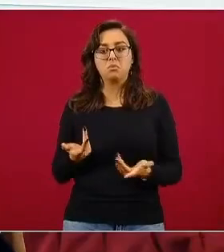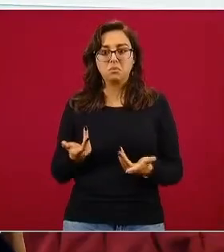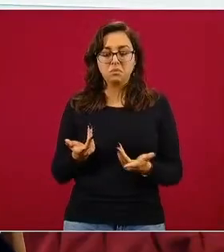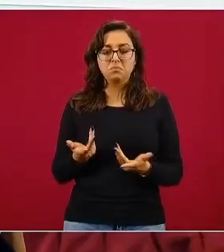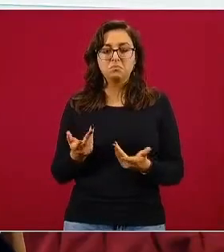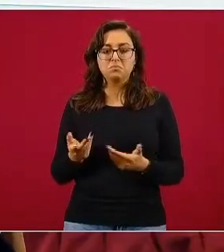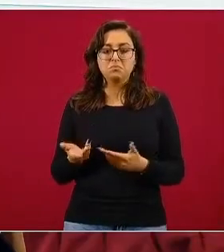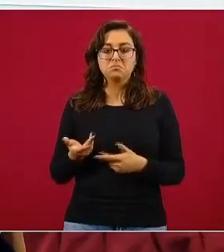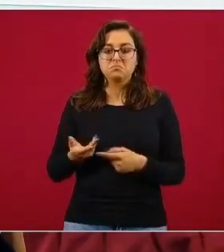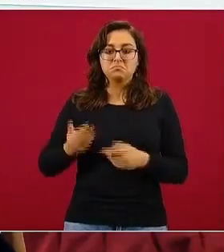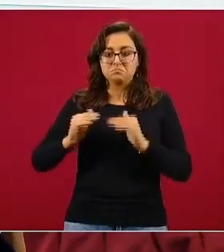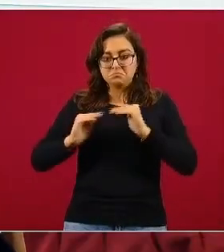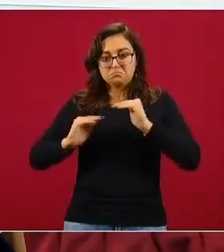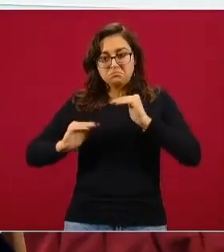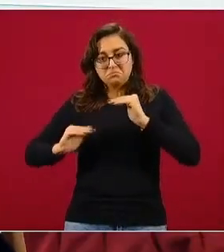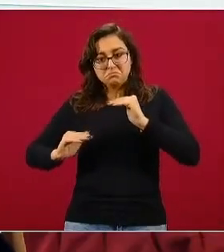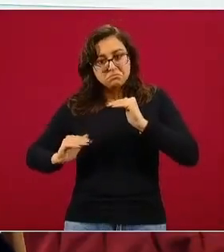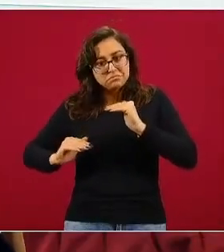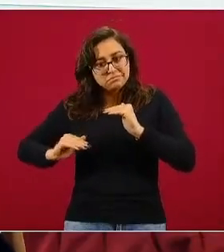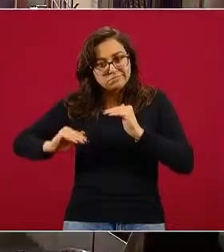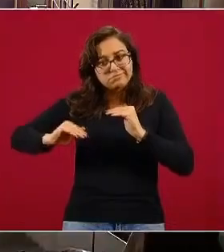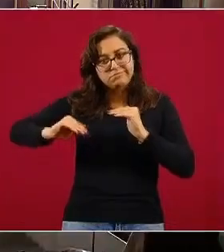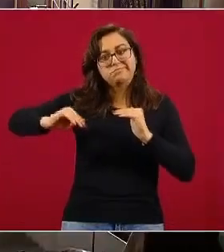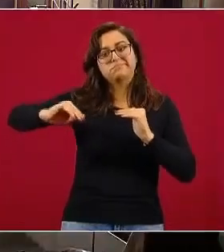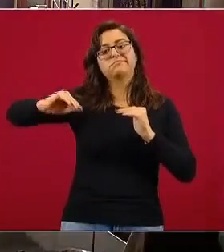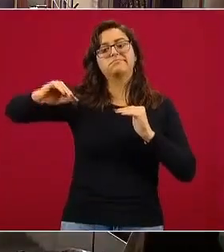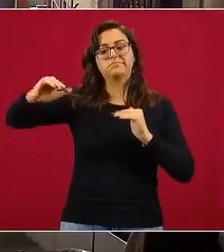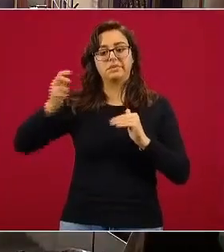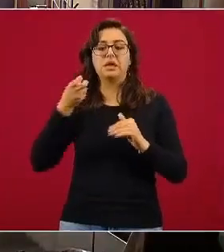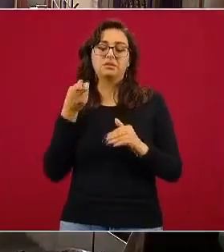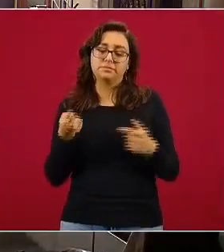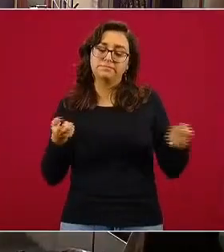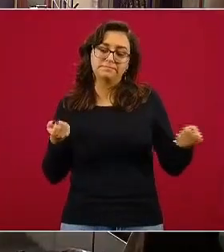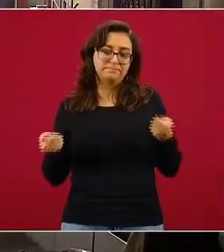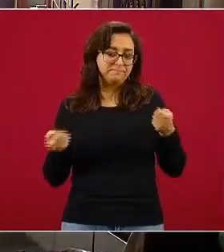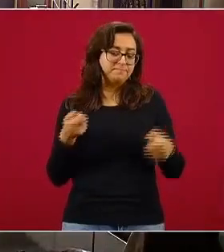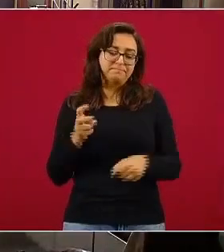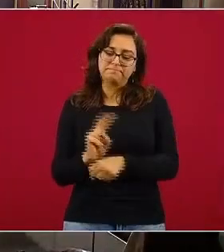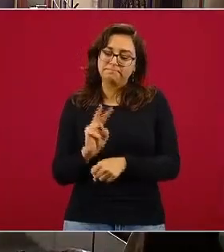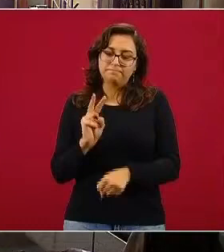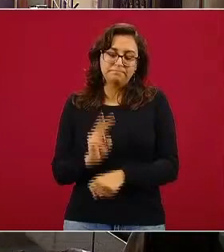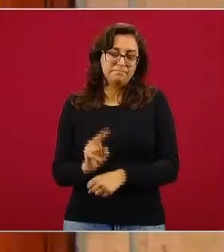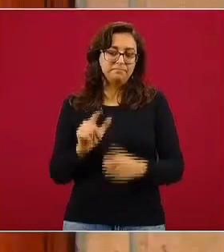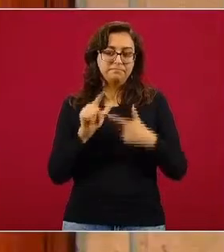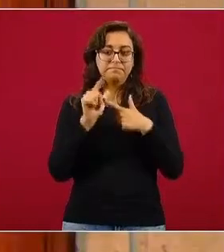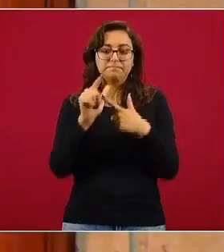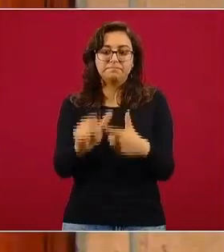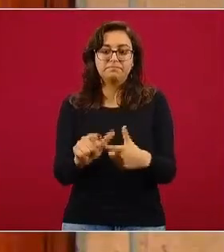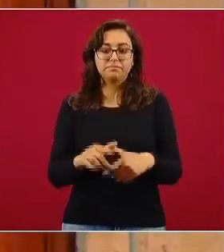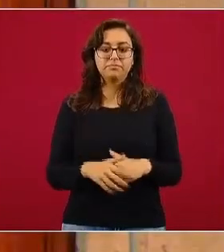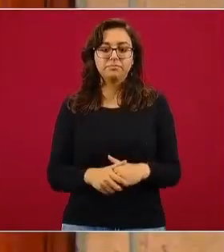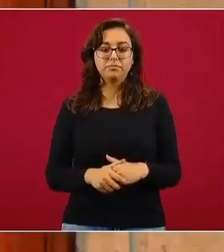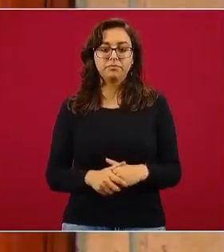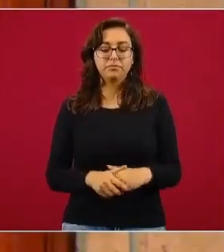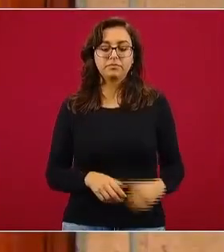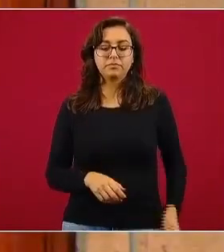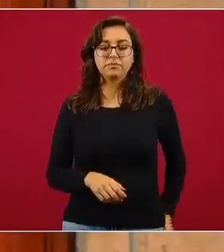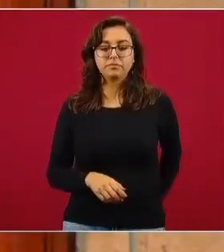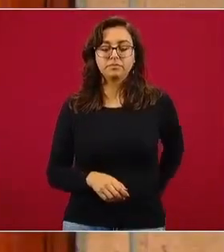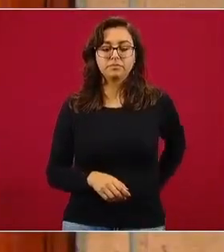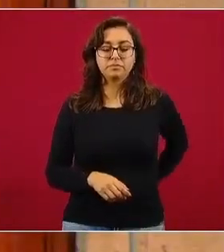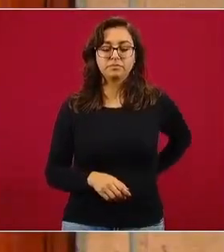como la 40, pero vamos a estarle dando seguimiento al comportamiento de este porcentaje de positividad. Si vemos la